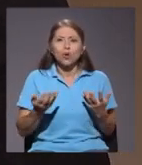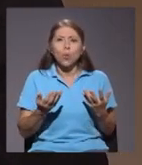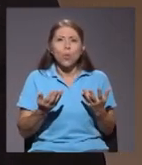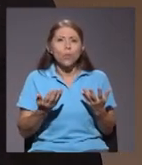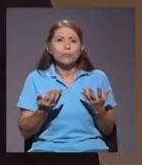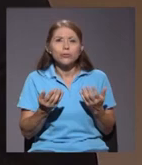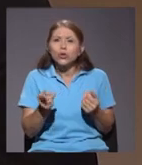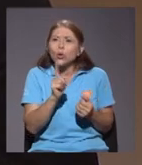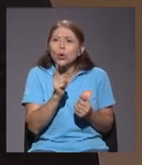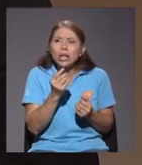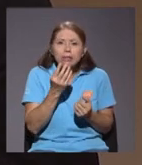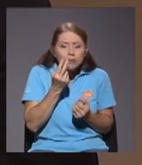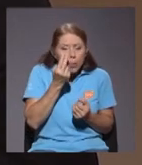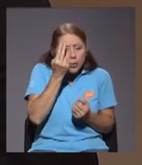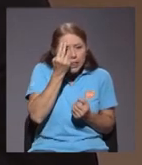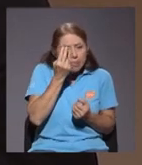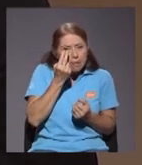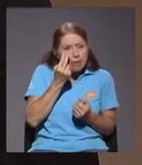tímido